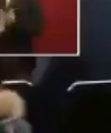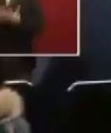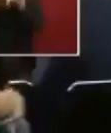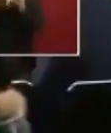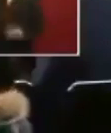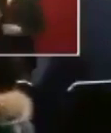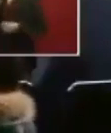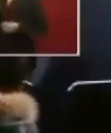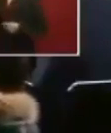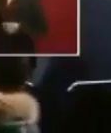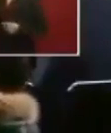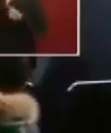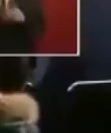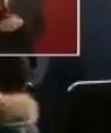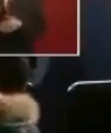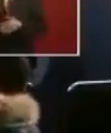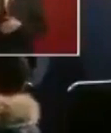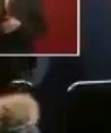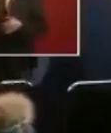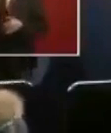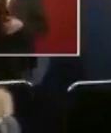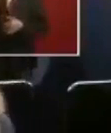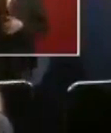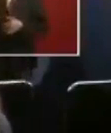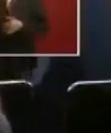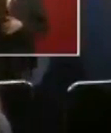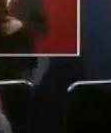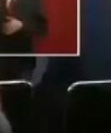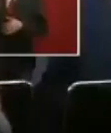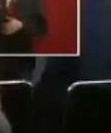tenemos el río Sumacinta.